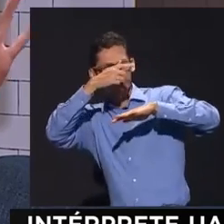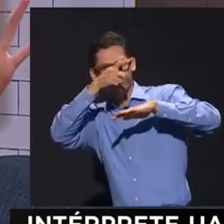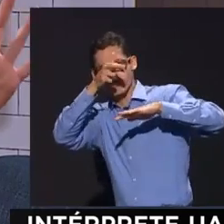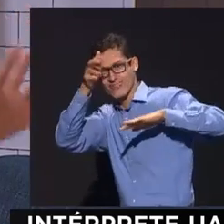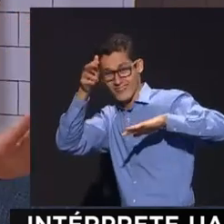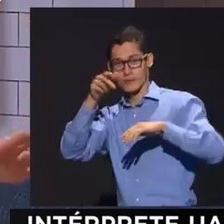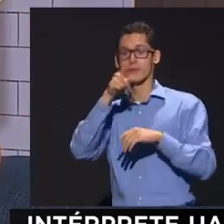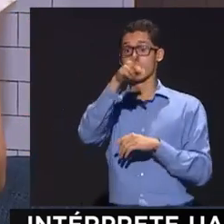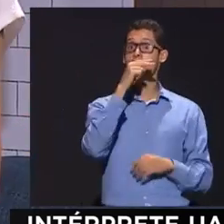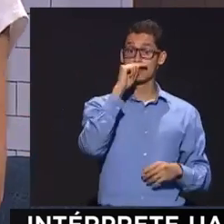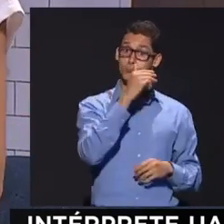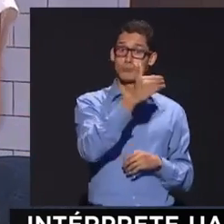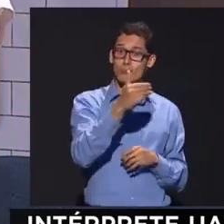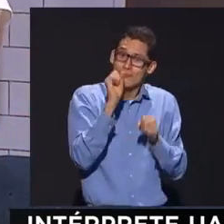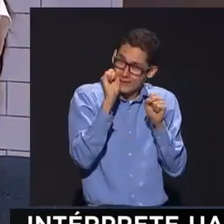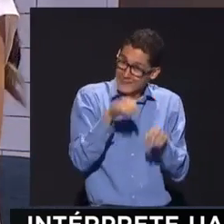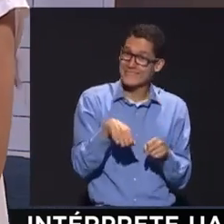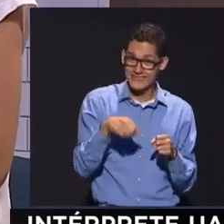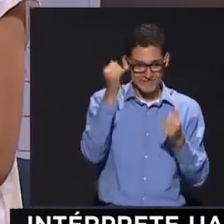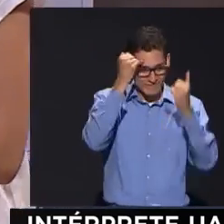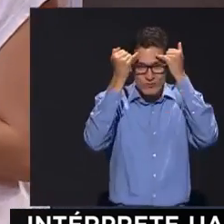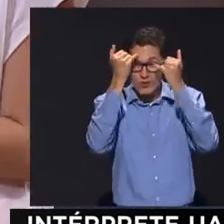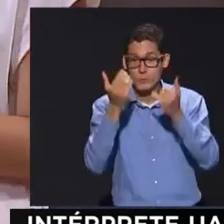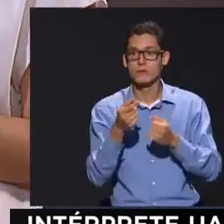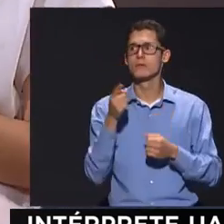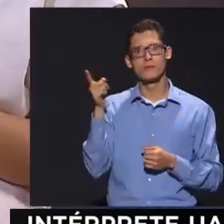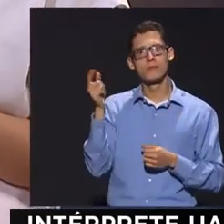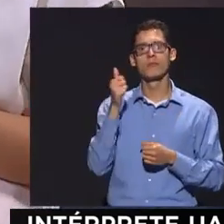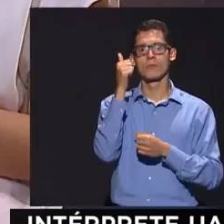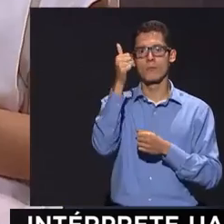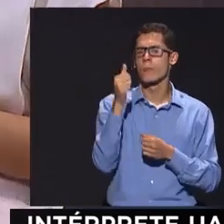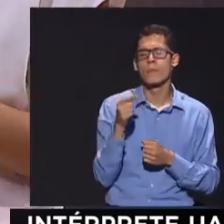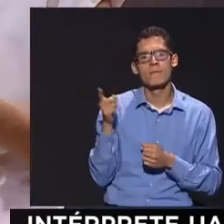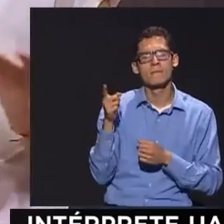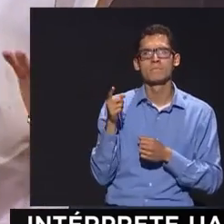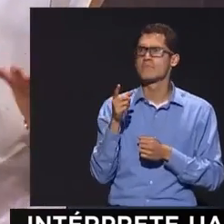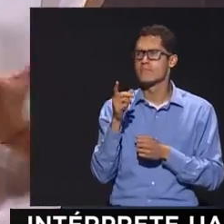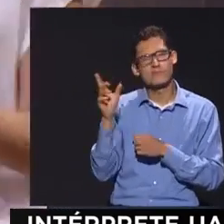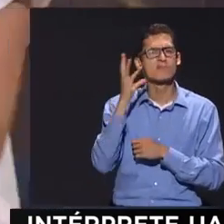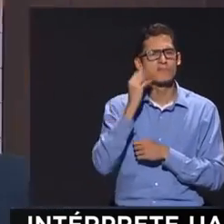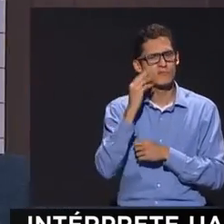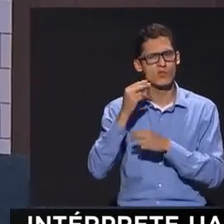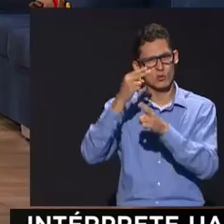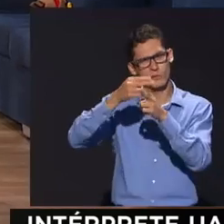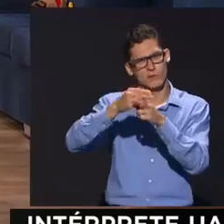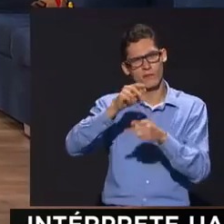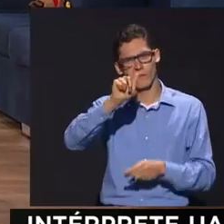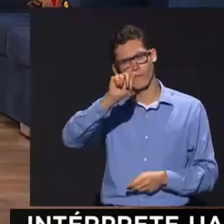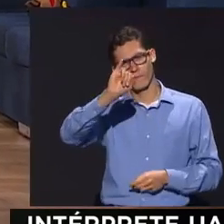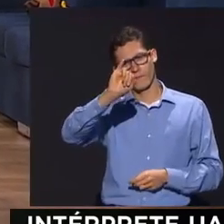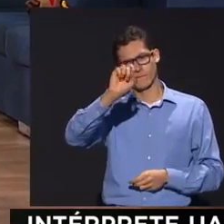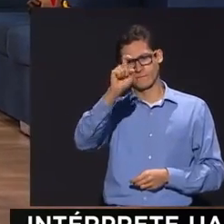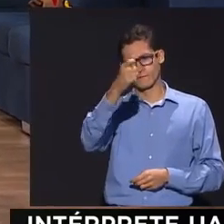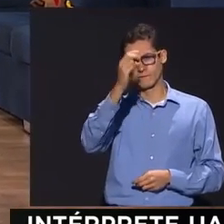podemos tener en casa con nuestros niños además hace una técnica que se llama faith kid que nos va a contar de qué se trata prueba bien venido